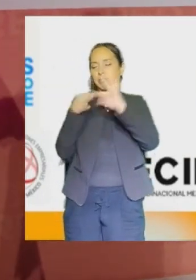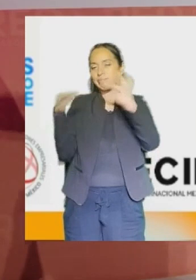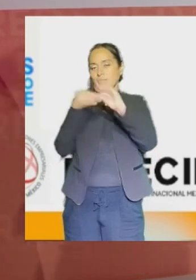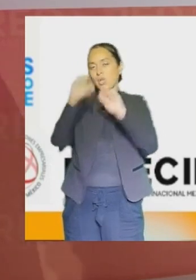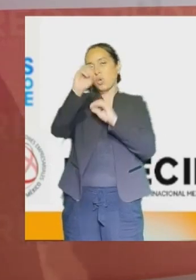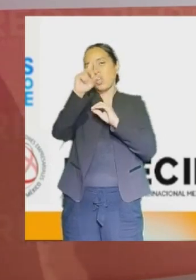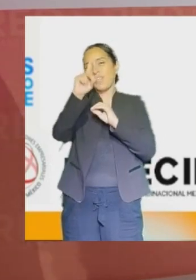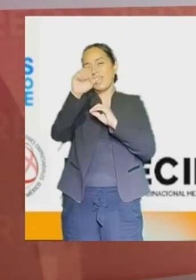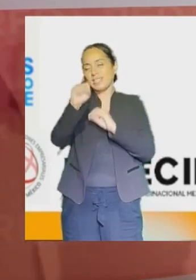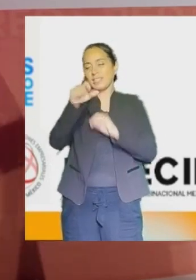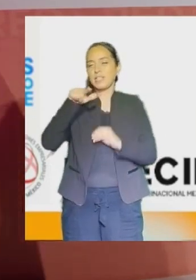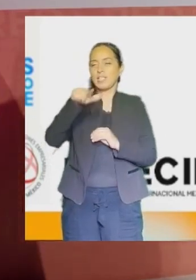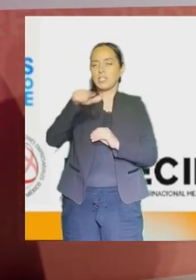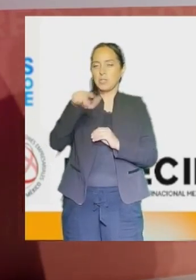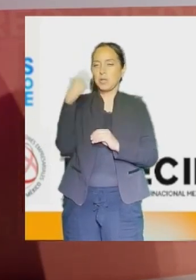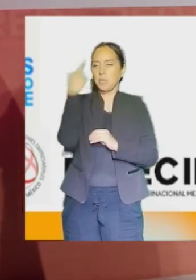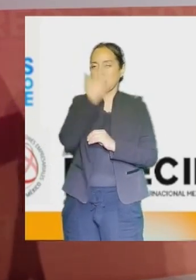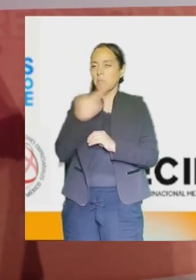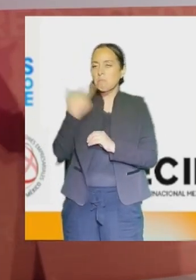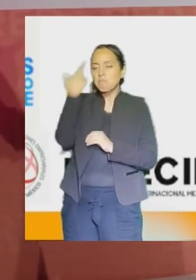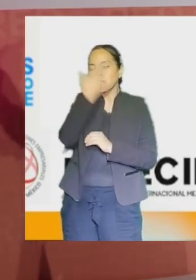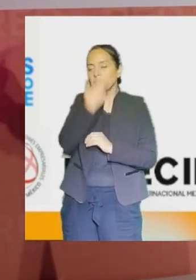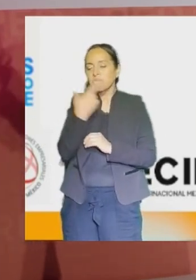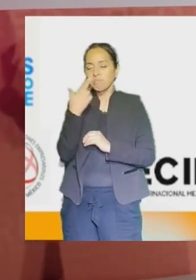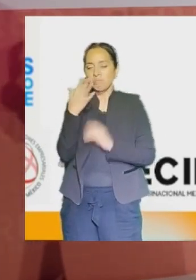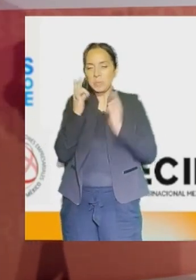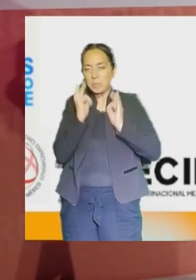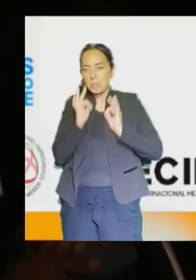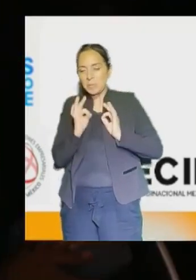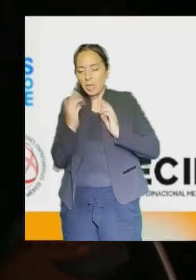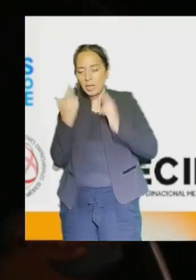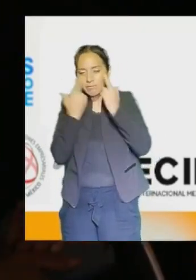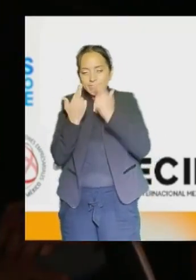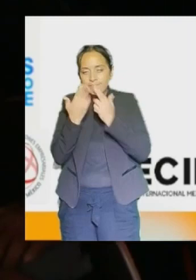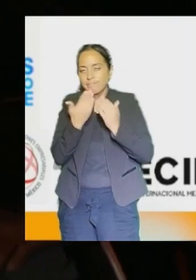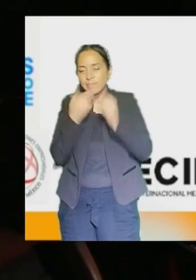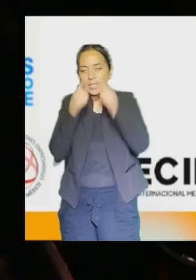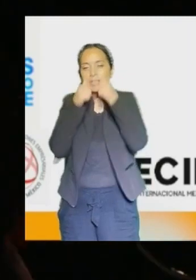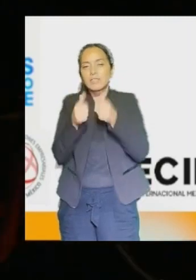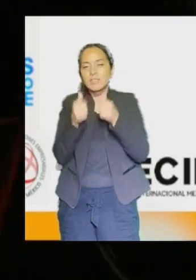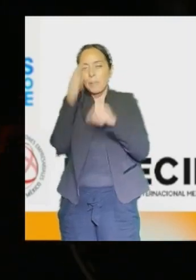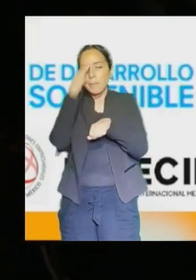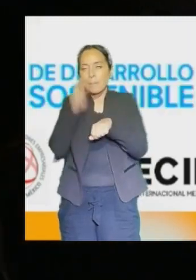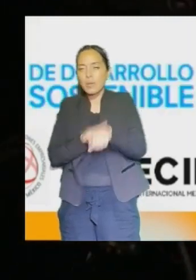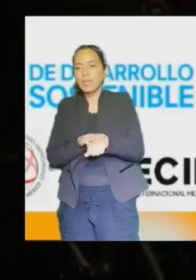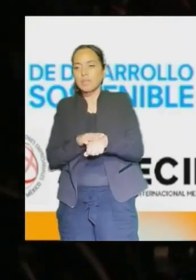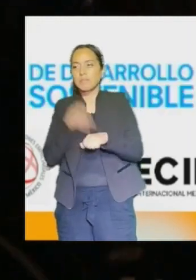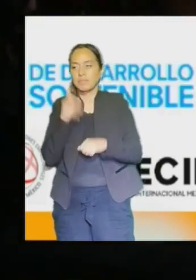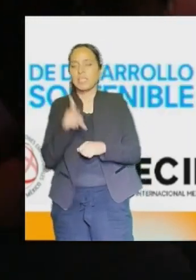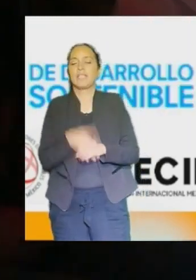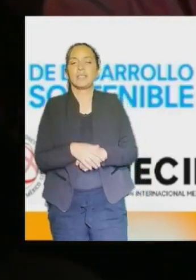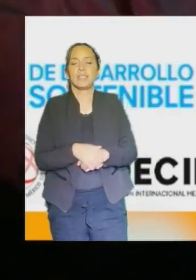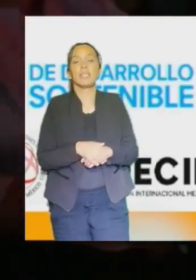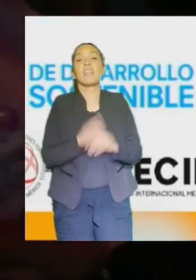ODS, véanlos con calma, véanlos tranquilos, listos, muy bien, ya los deben de saber de memoria por la plática pasada. Muy bien,